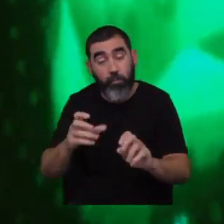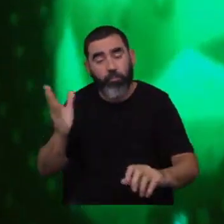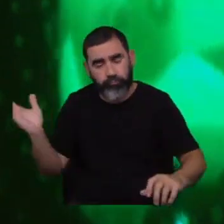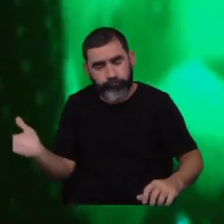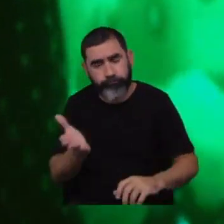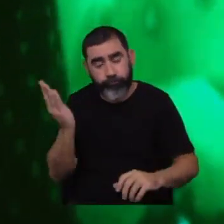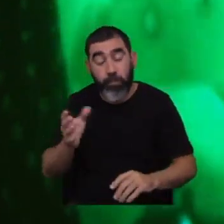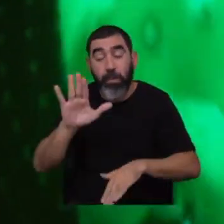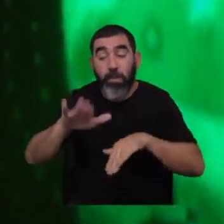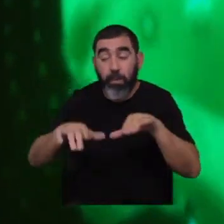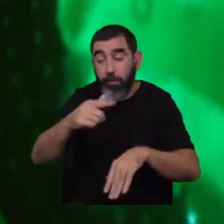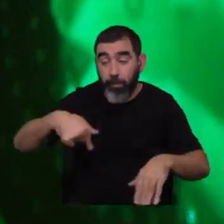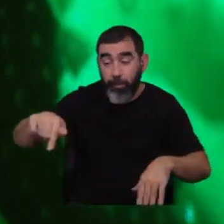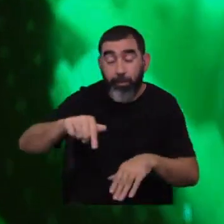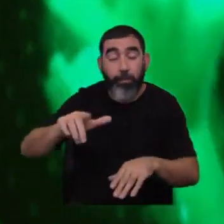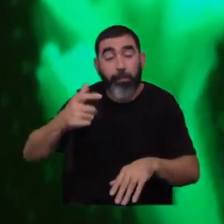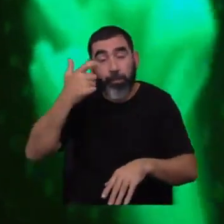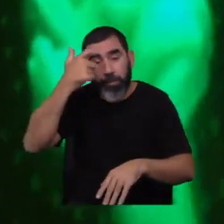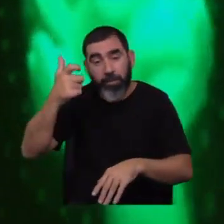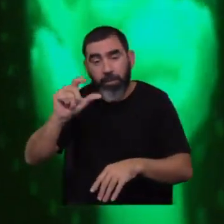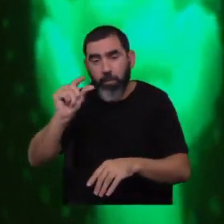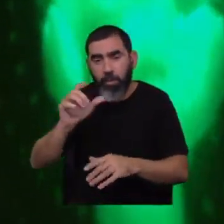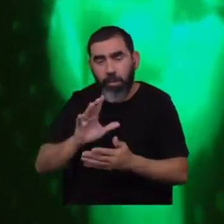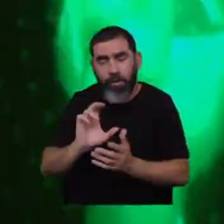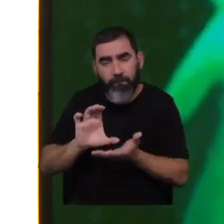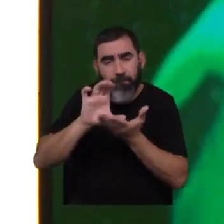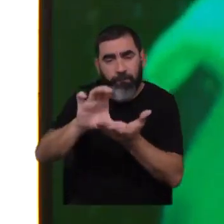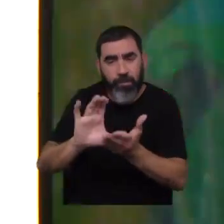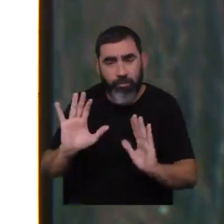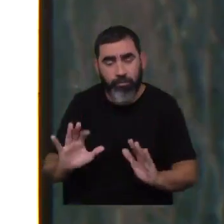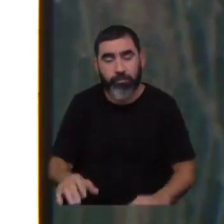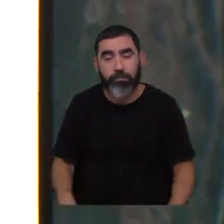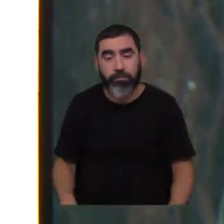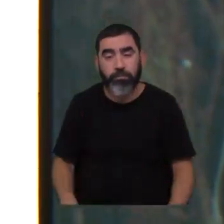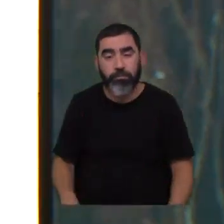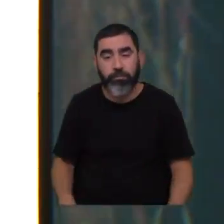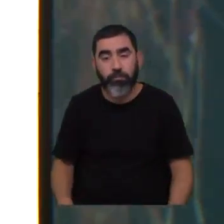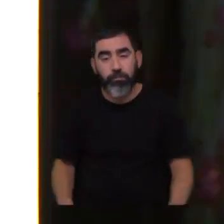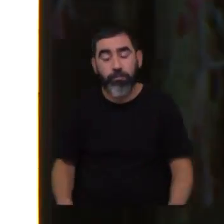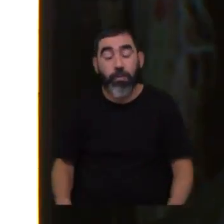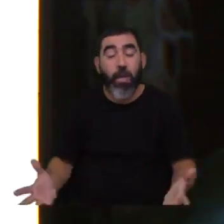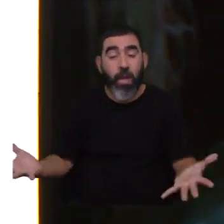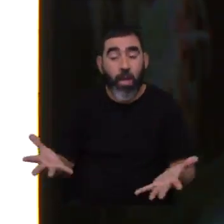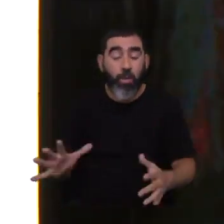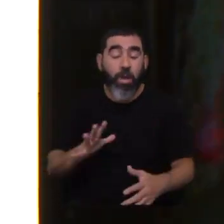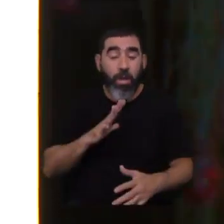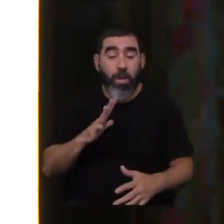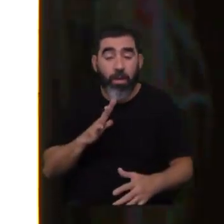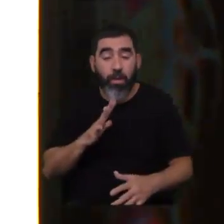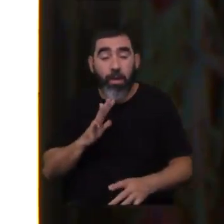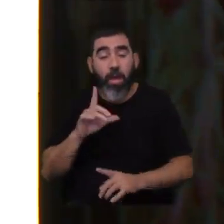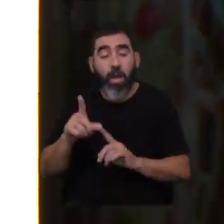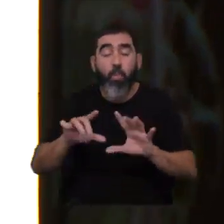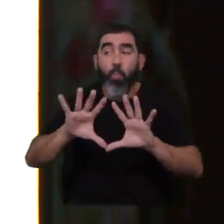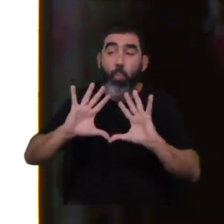Uruguay que depende de ustedes, hay poca inversión de riesgo, ¿no? Sí, en realidad actualmente hay como un movimiento